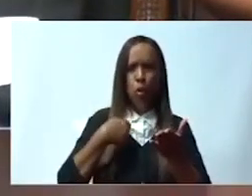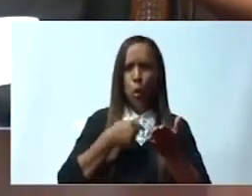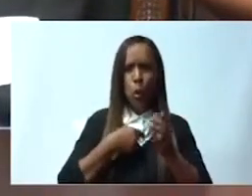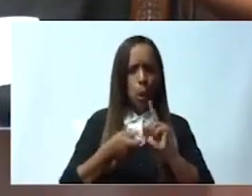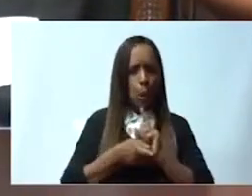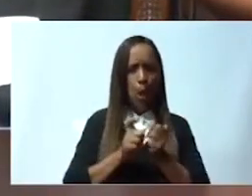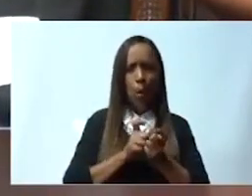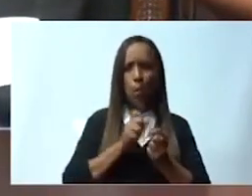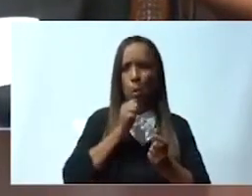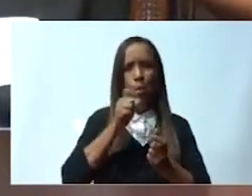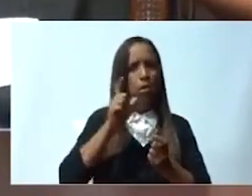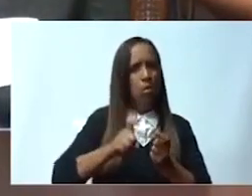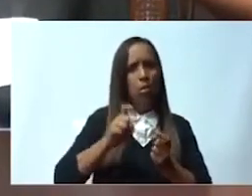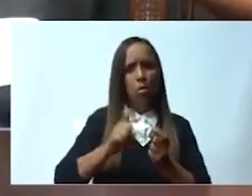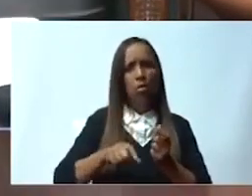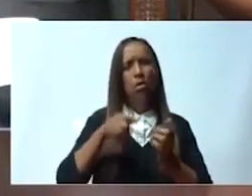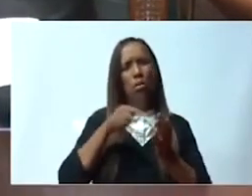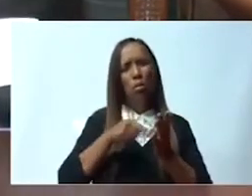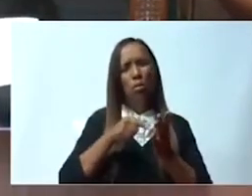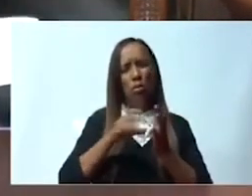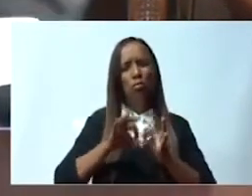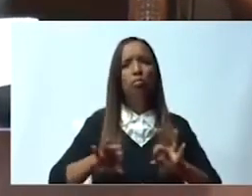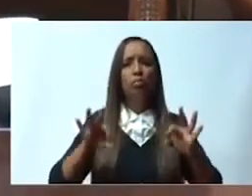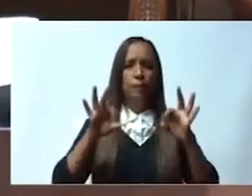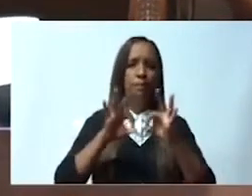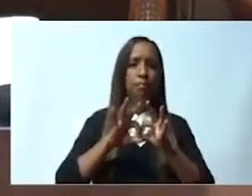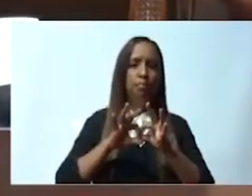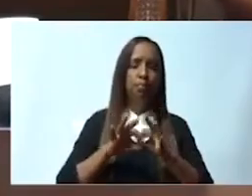Gracias, diputado Nicolás Hidalgo.